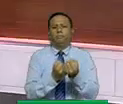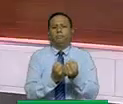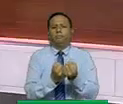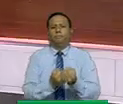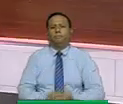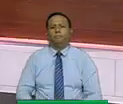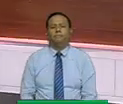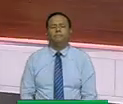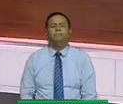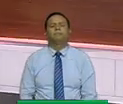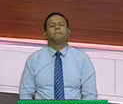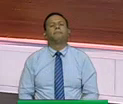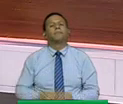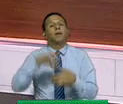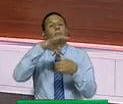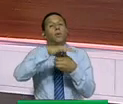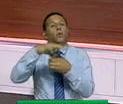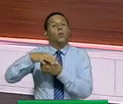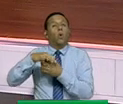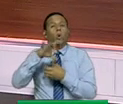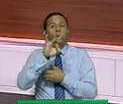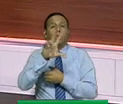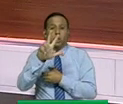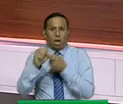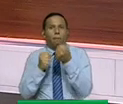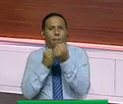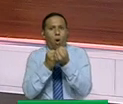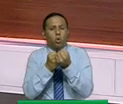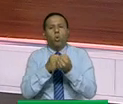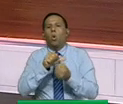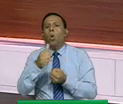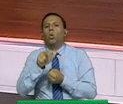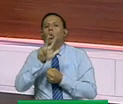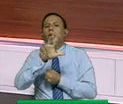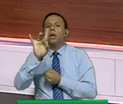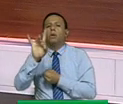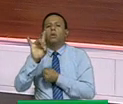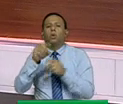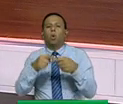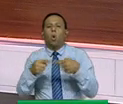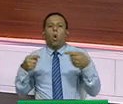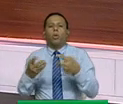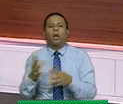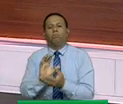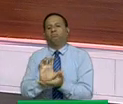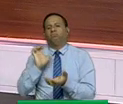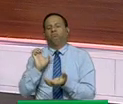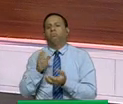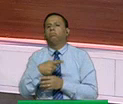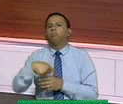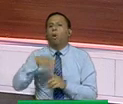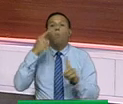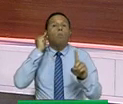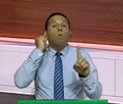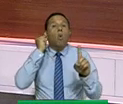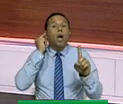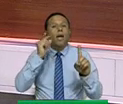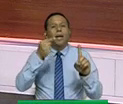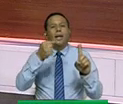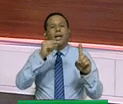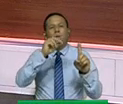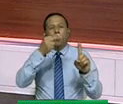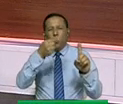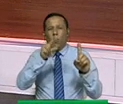Con 83 votos a favor y 38 en contra, Yesenia Guamaní fue destituida como segunda vicepresidenta de la